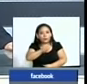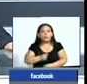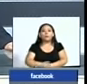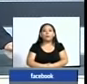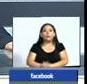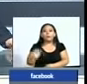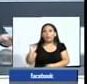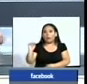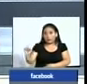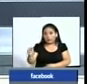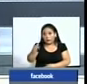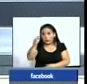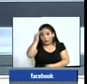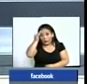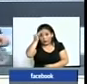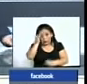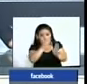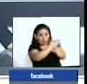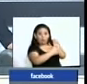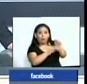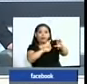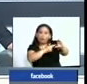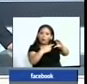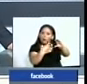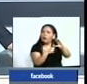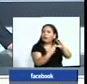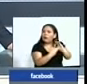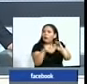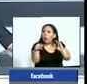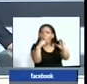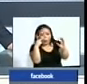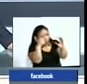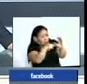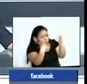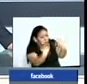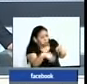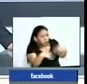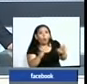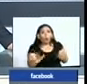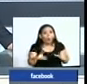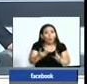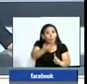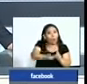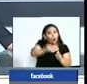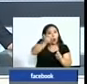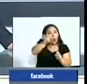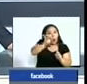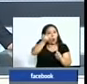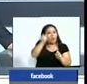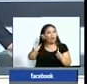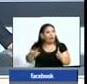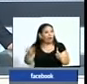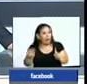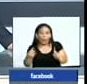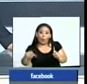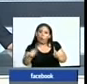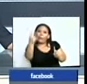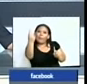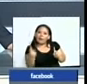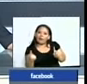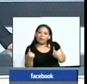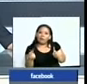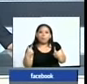Un caso que se conoció en redes sociales y que ha consternado a muchos es el de un joven que fue atacado por un presunto indigente en